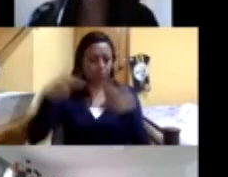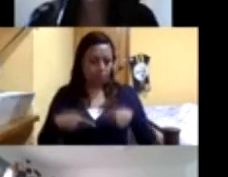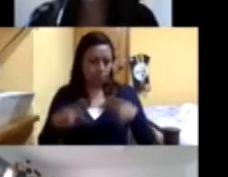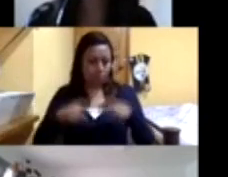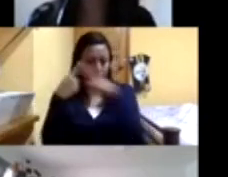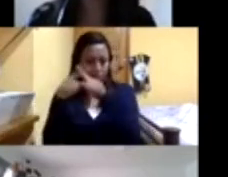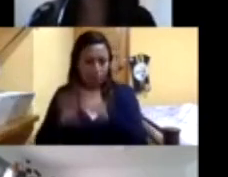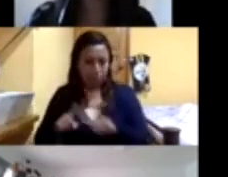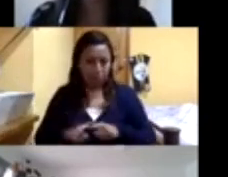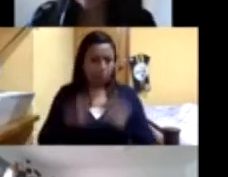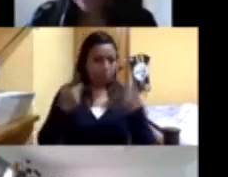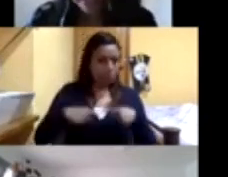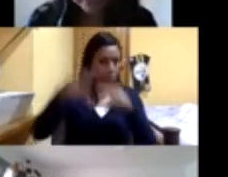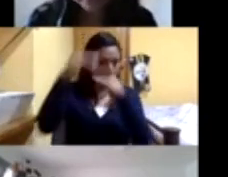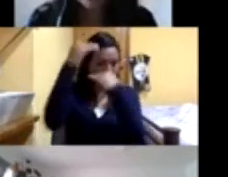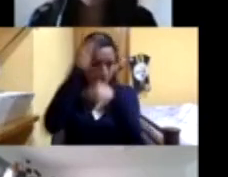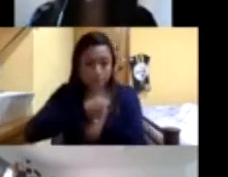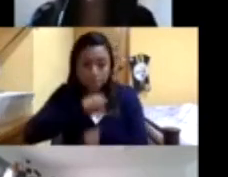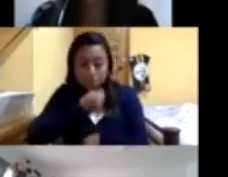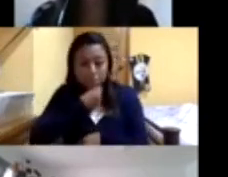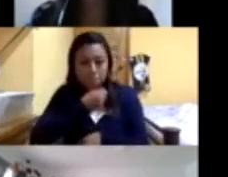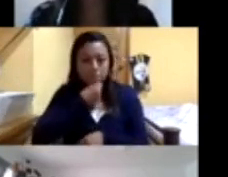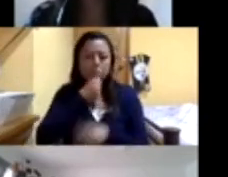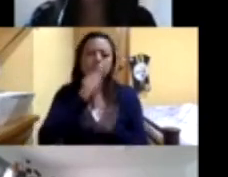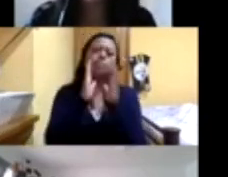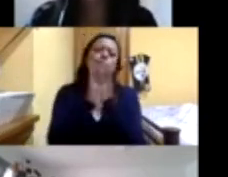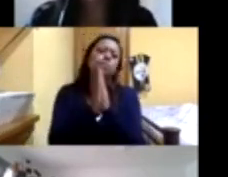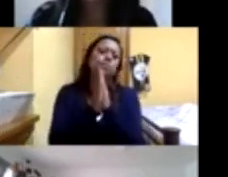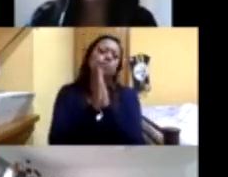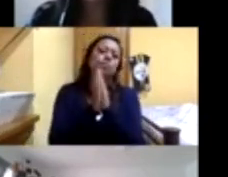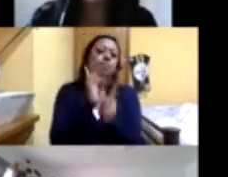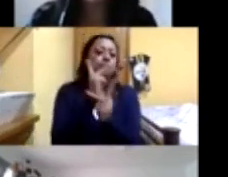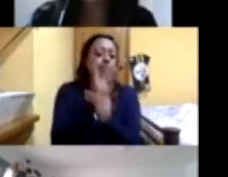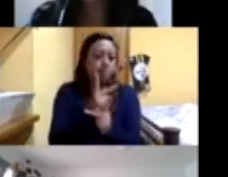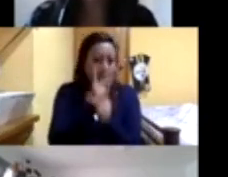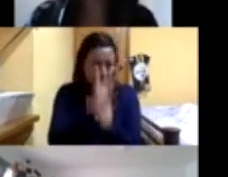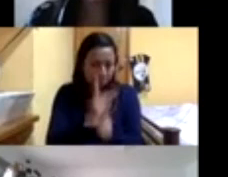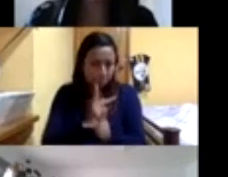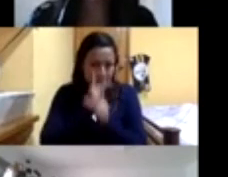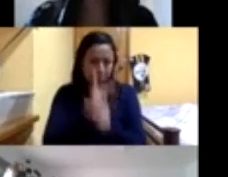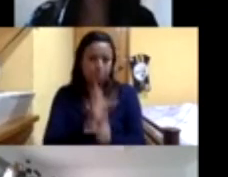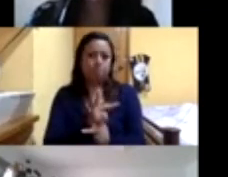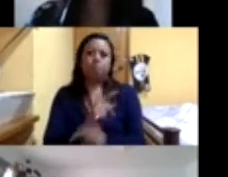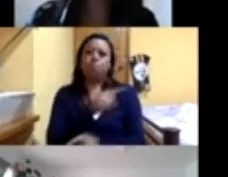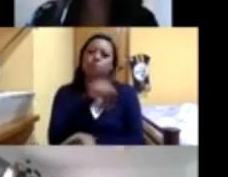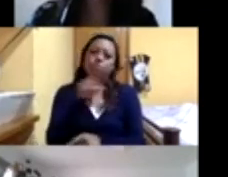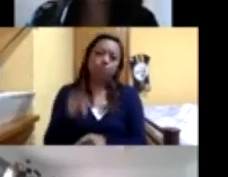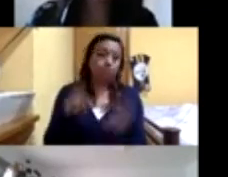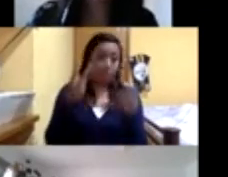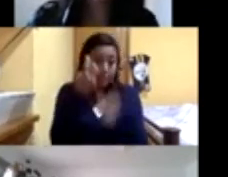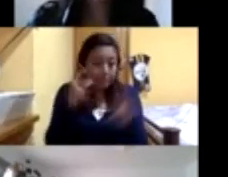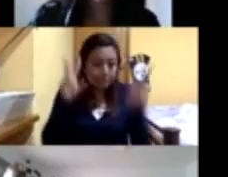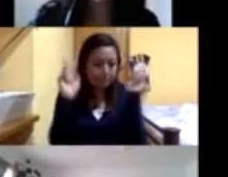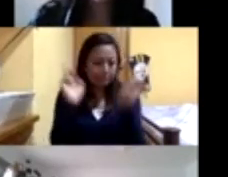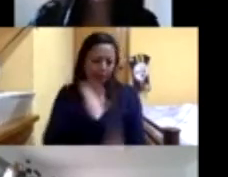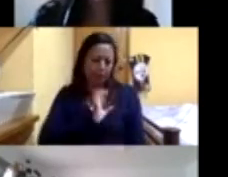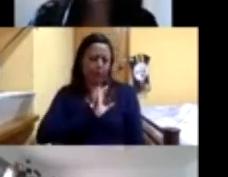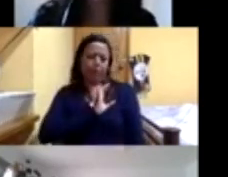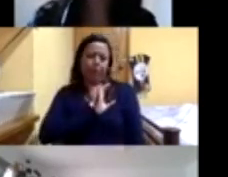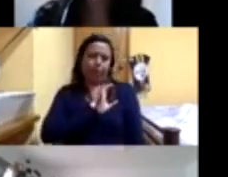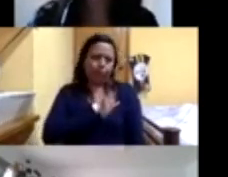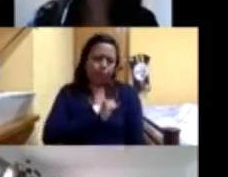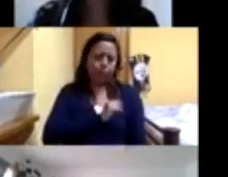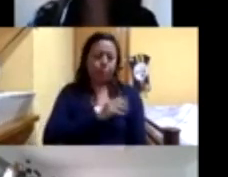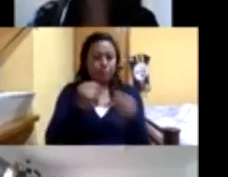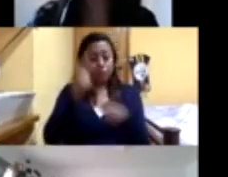que tengan mucha paciencia, tengan mucho amor a la materia, para que les puedan compartir este conocimiento. El